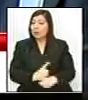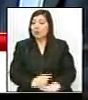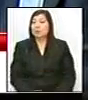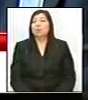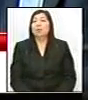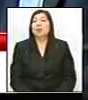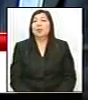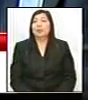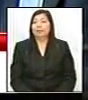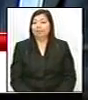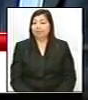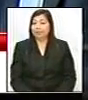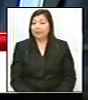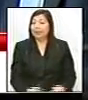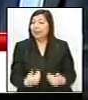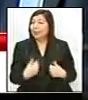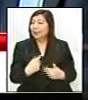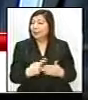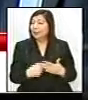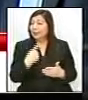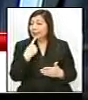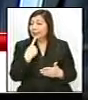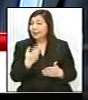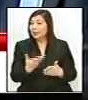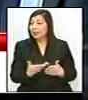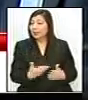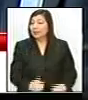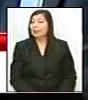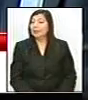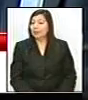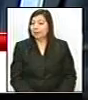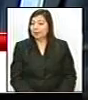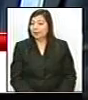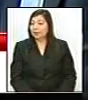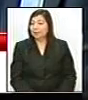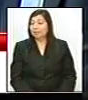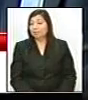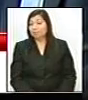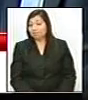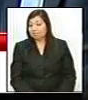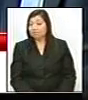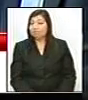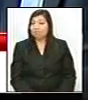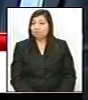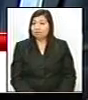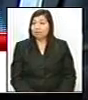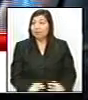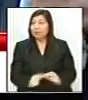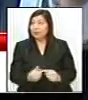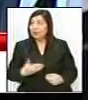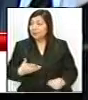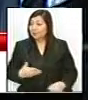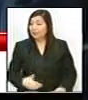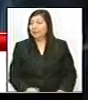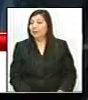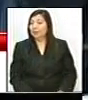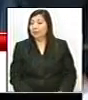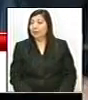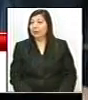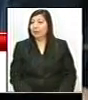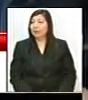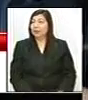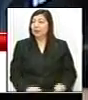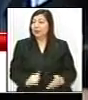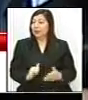líneas generales, debo decir, presidente, que, claro, el sector pesca es un